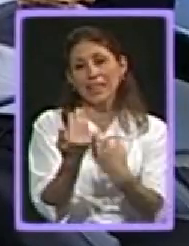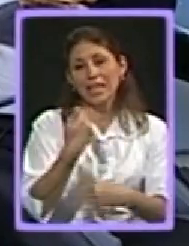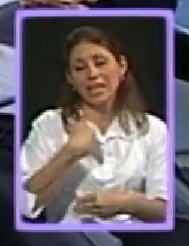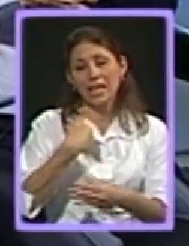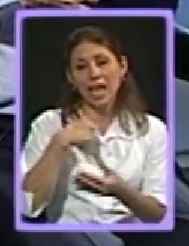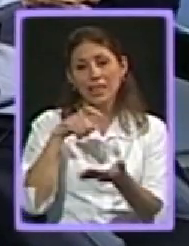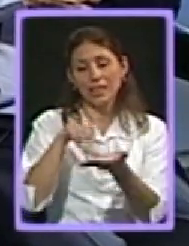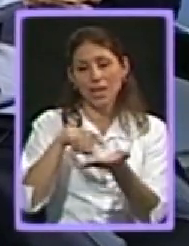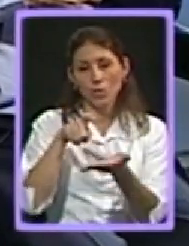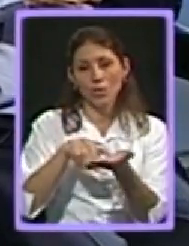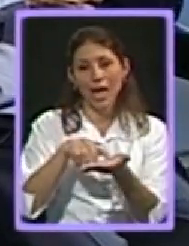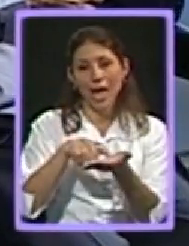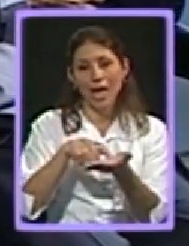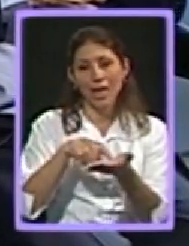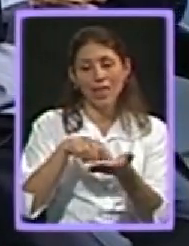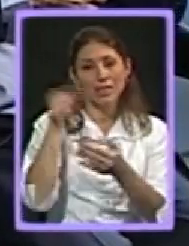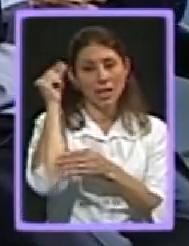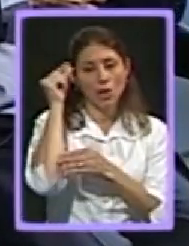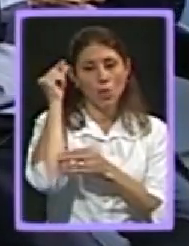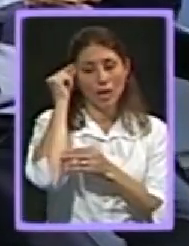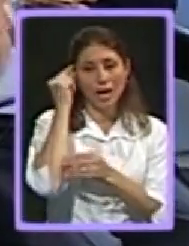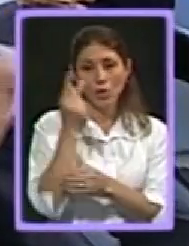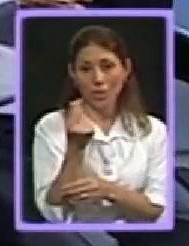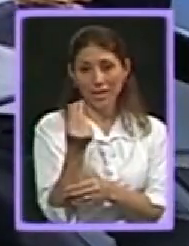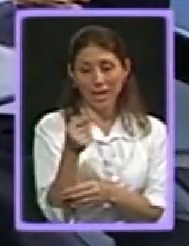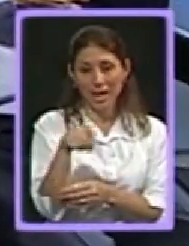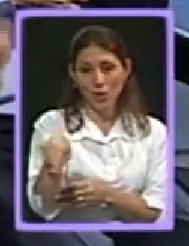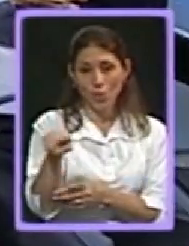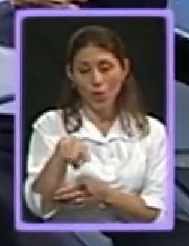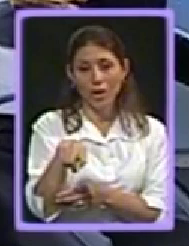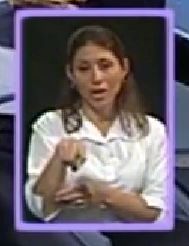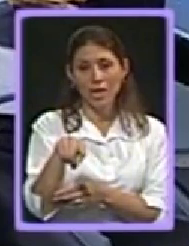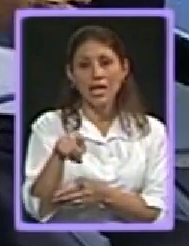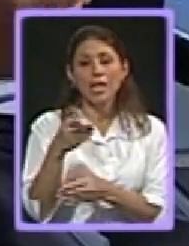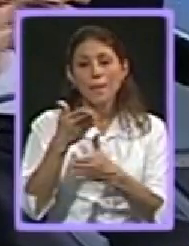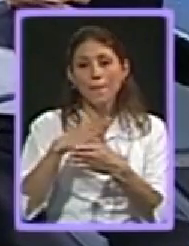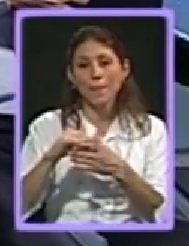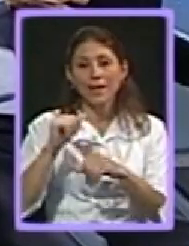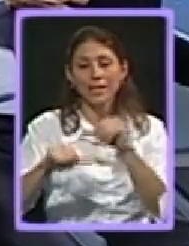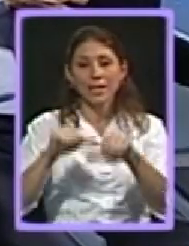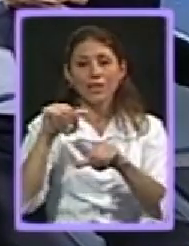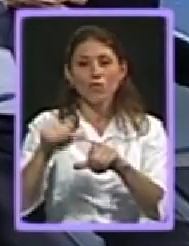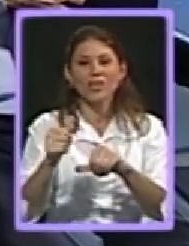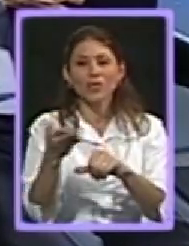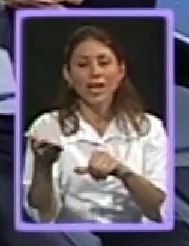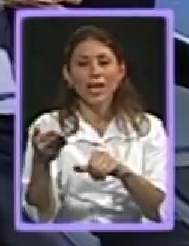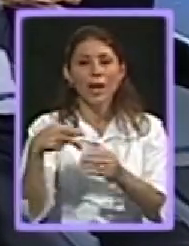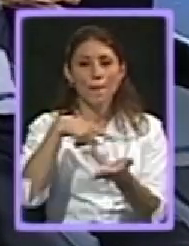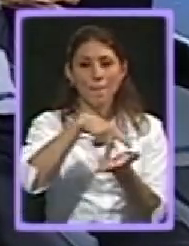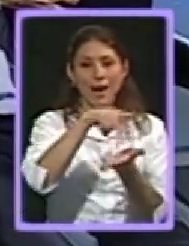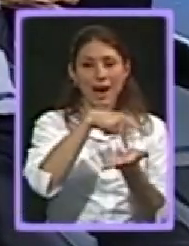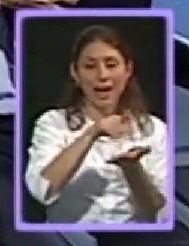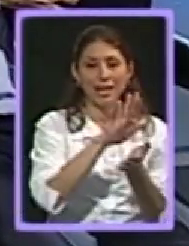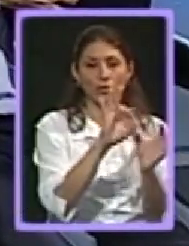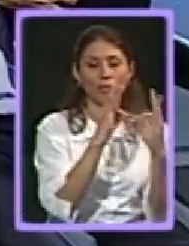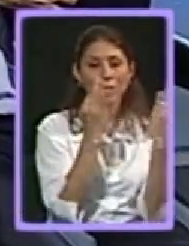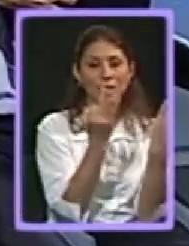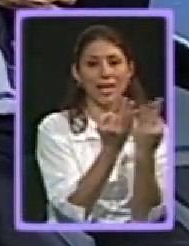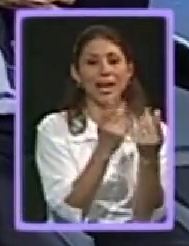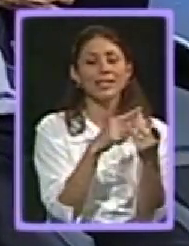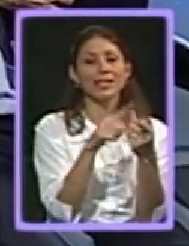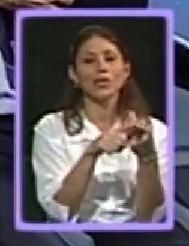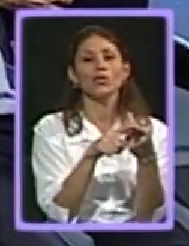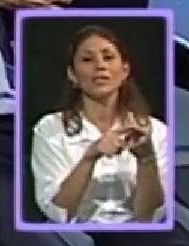deuda de gobierno en sus manos y parte del esfuerzo era pagarle a esos familiares, ¿verdad? Entonces ahí